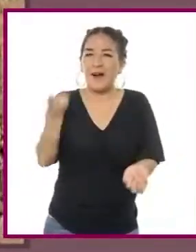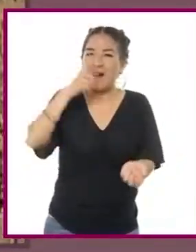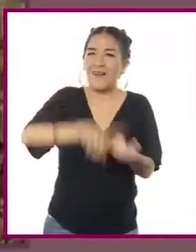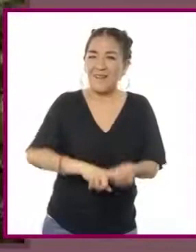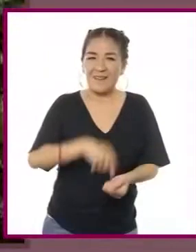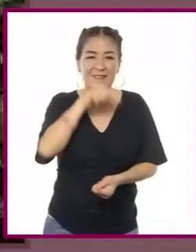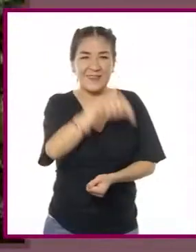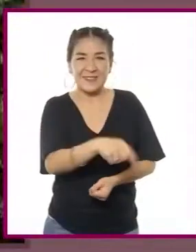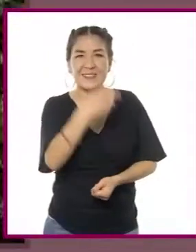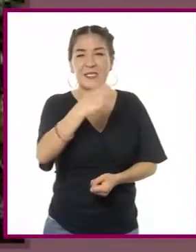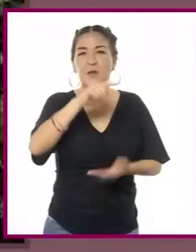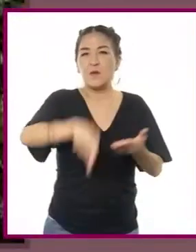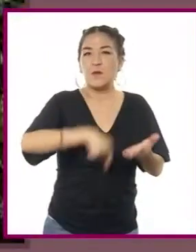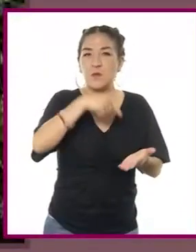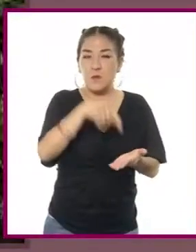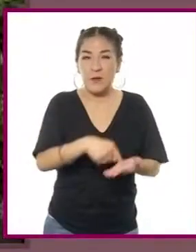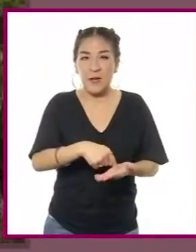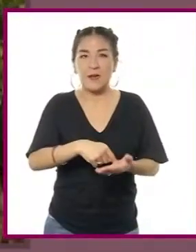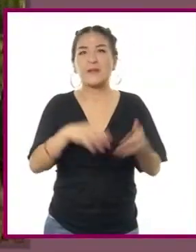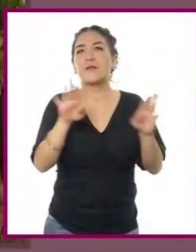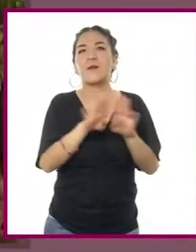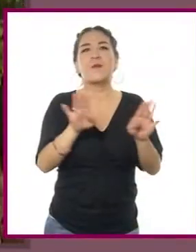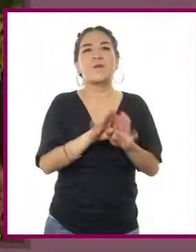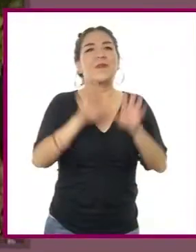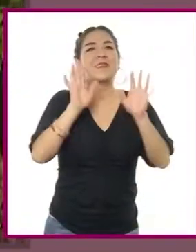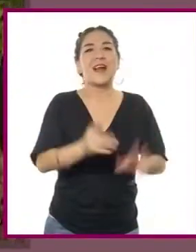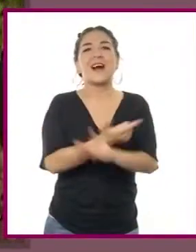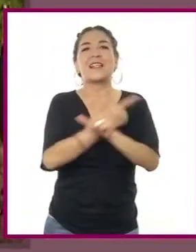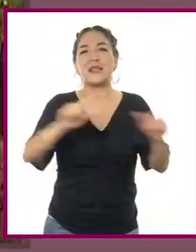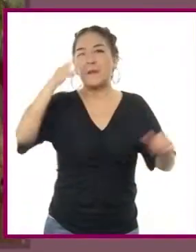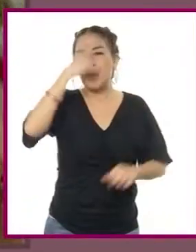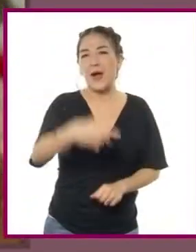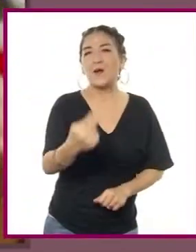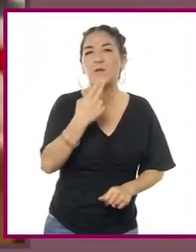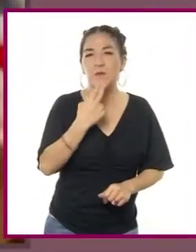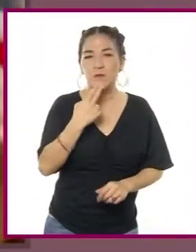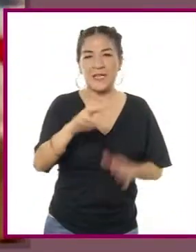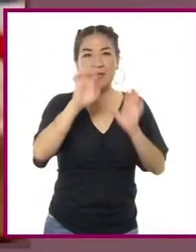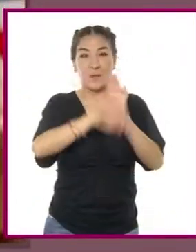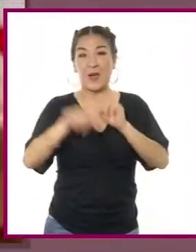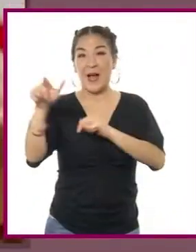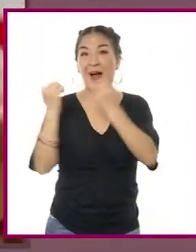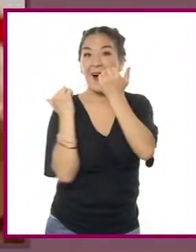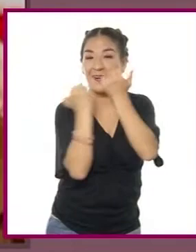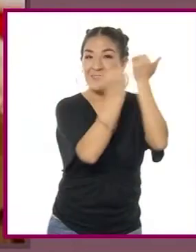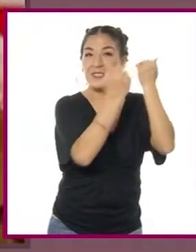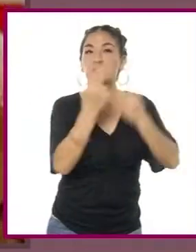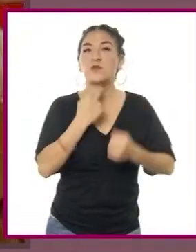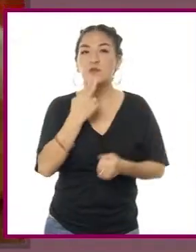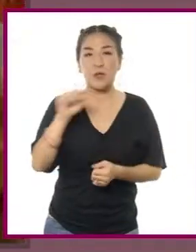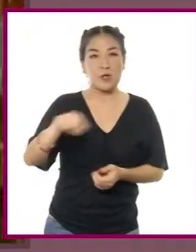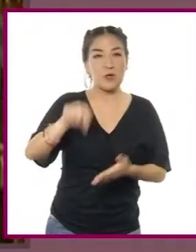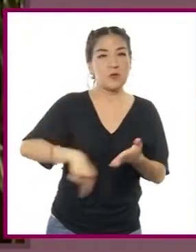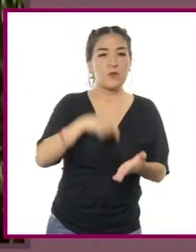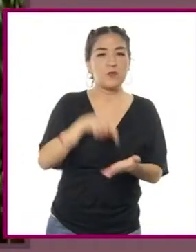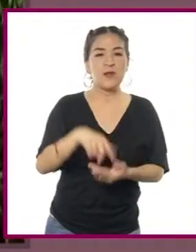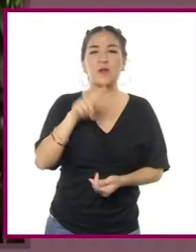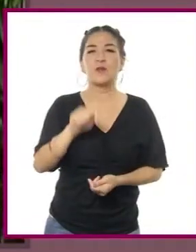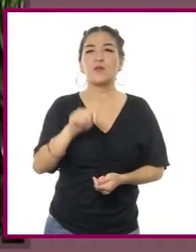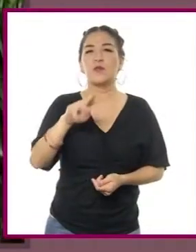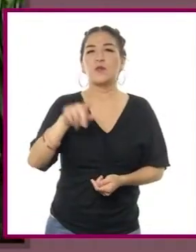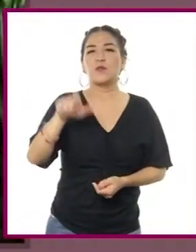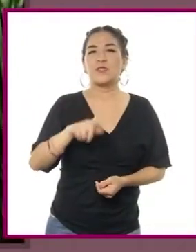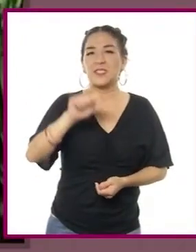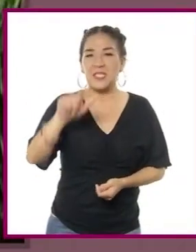introduciendo en aquellos lugares que quedan liberados para el uso. Por ejemplo, la caña de azúcar en los Tuxtlas, en